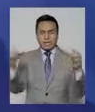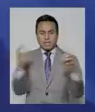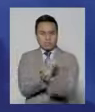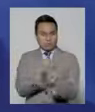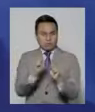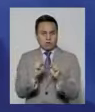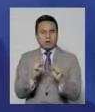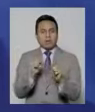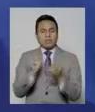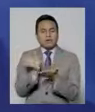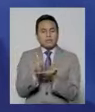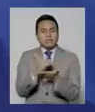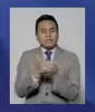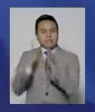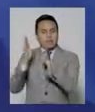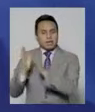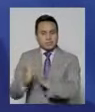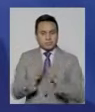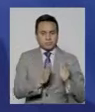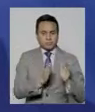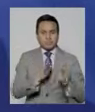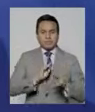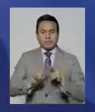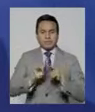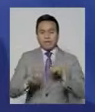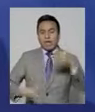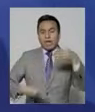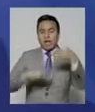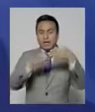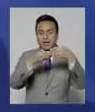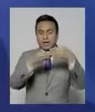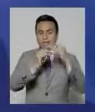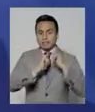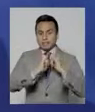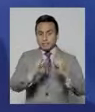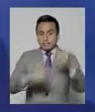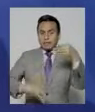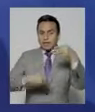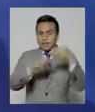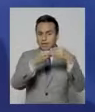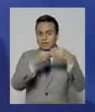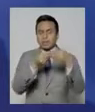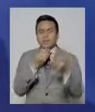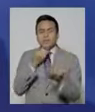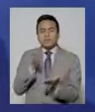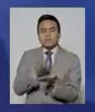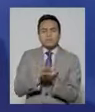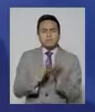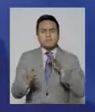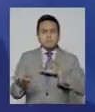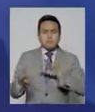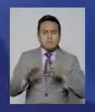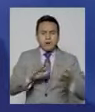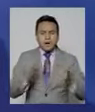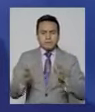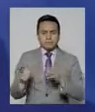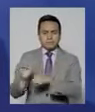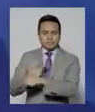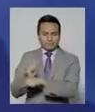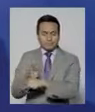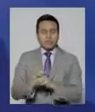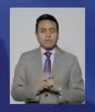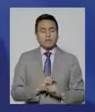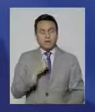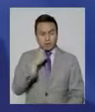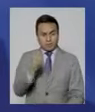pero lo estamos planificando ya, vamos a agregar a esas cifras también los fallecidos probables. La pregunta suya